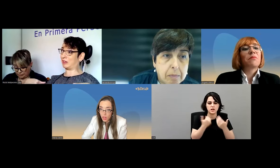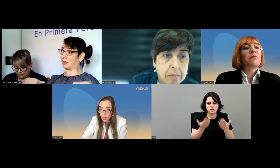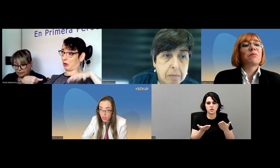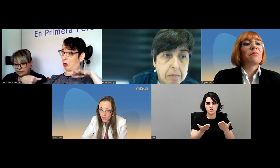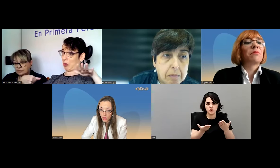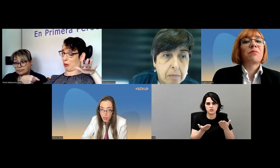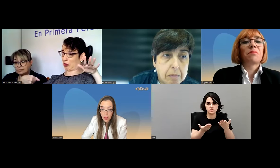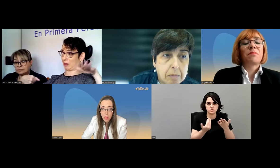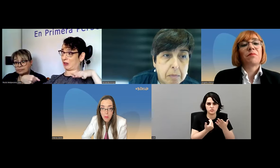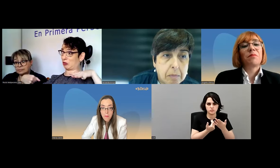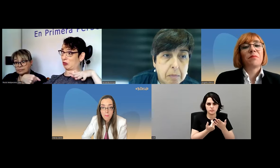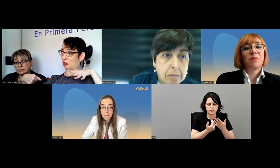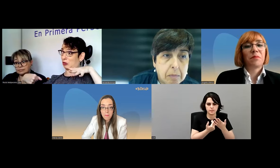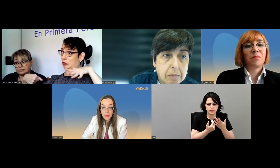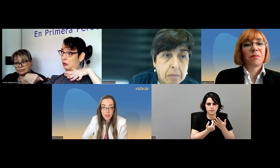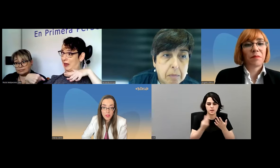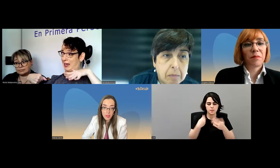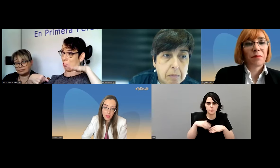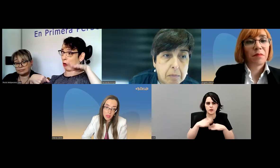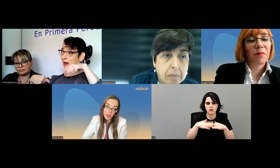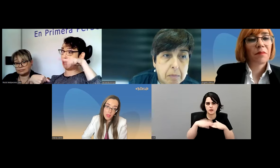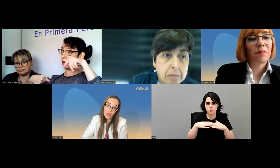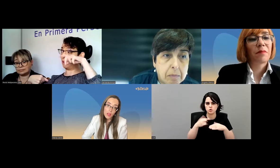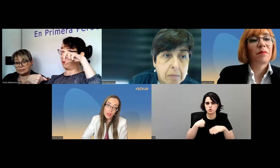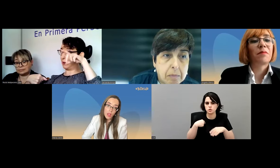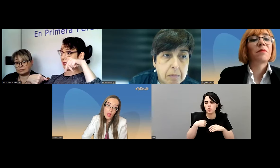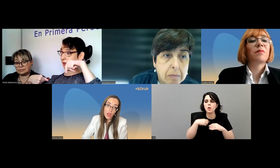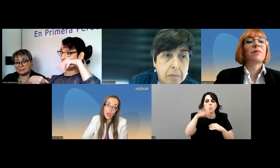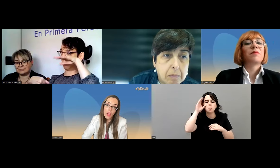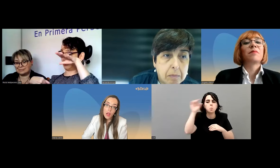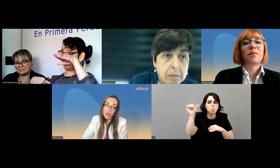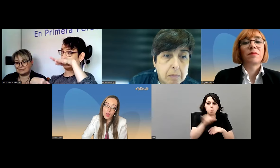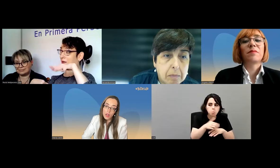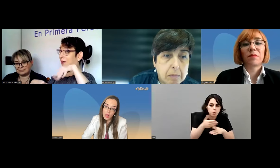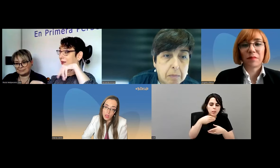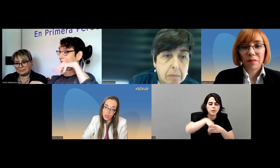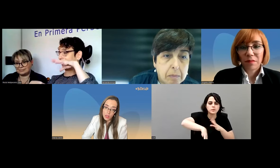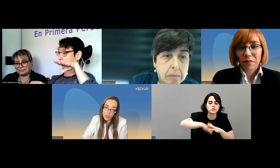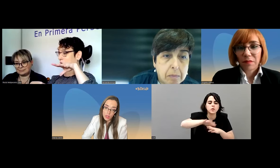Entonces, o por lo menos eso es lo que yo oigo dentro